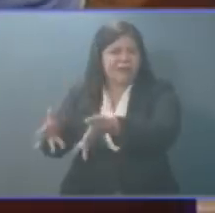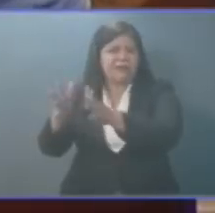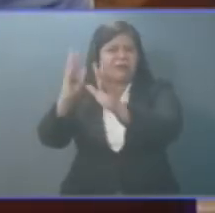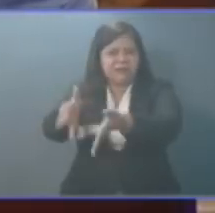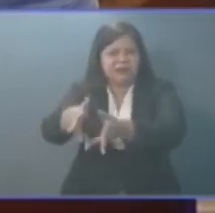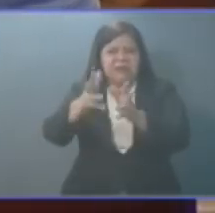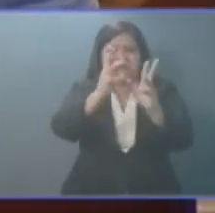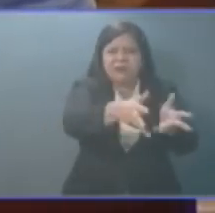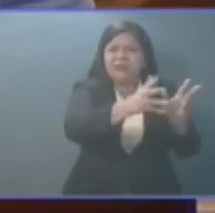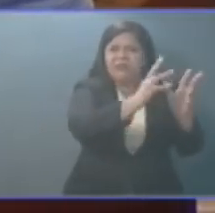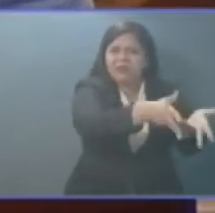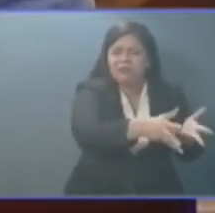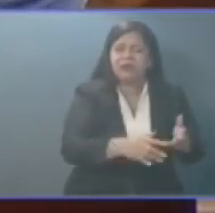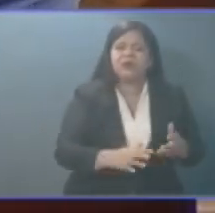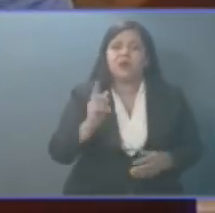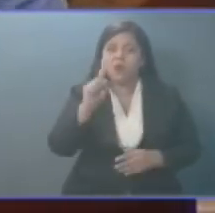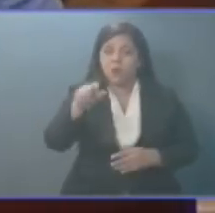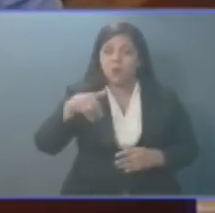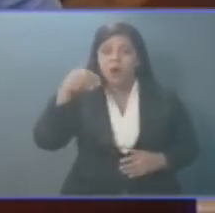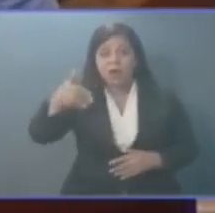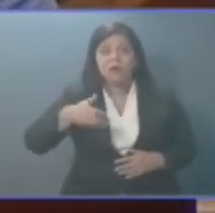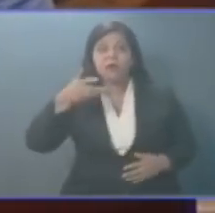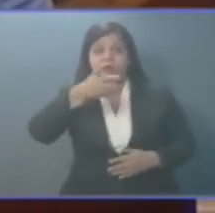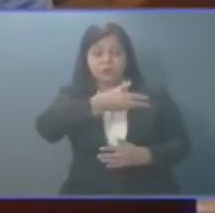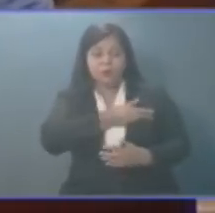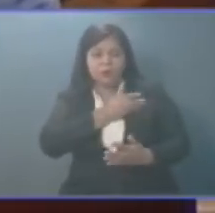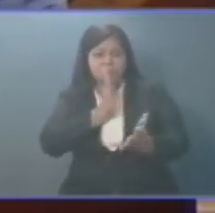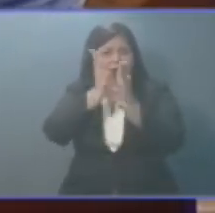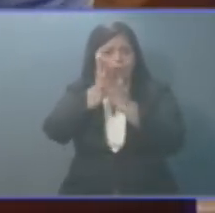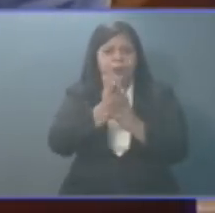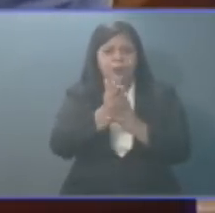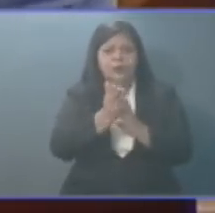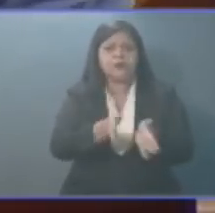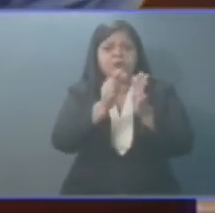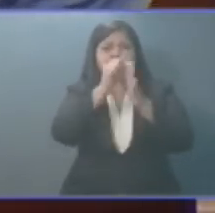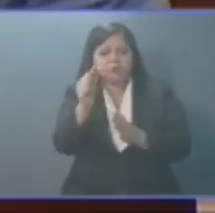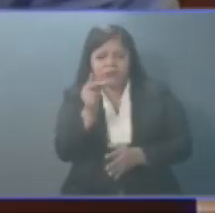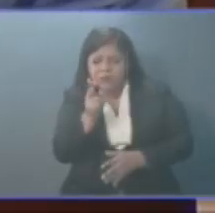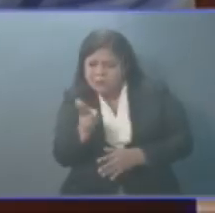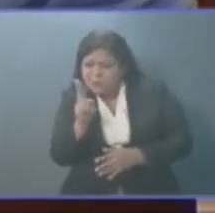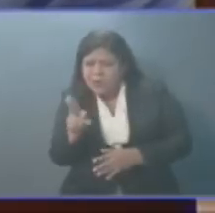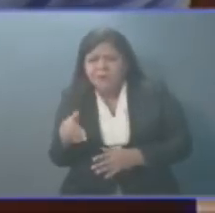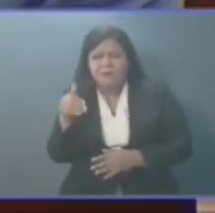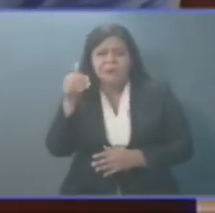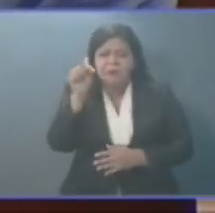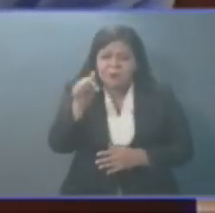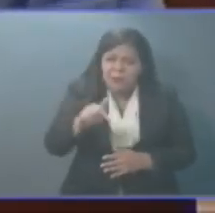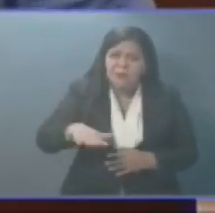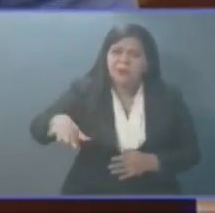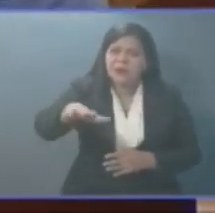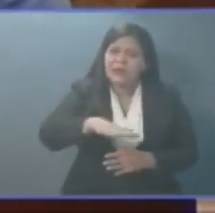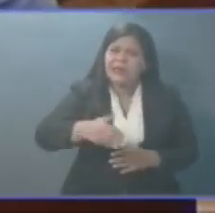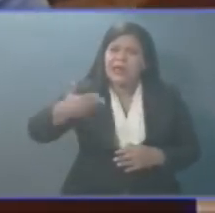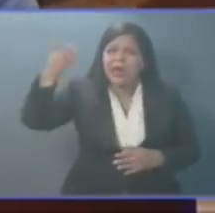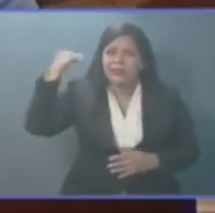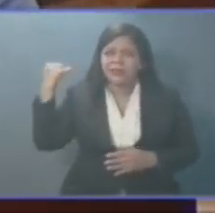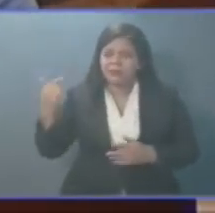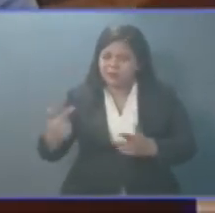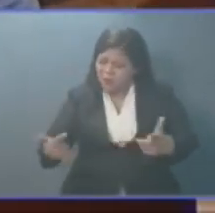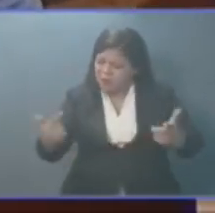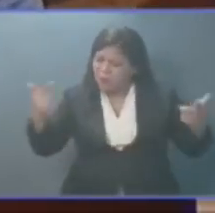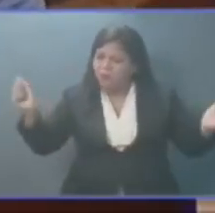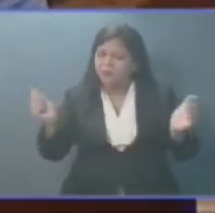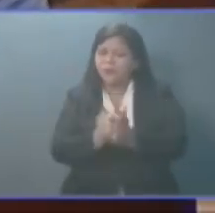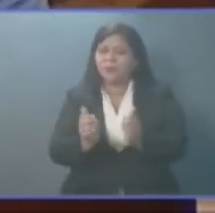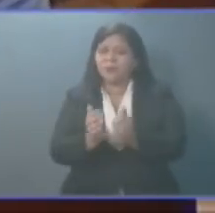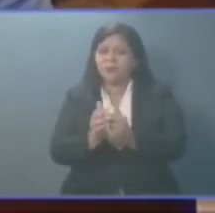año transparentamos la institución constructora de El Salvador, esa misma donde se consumaron emblemáticos casos de